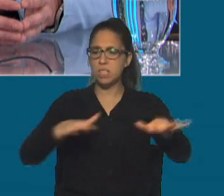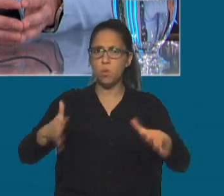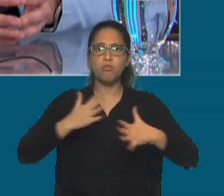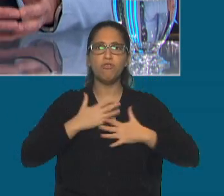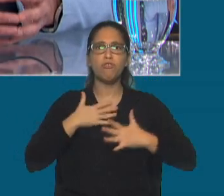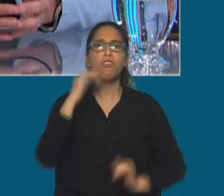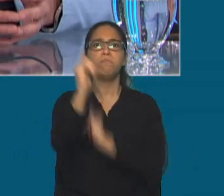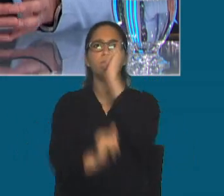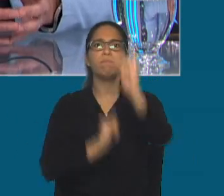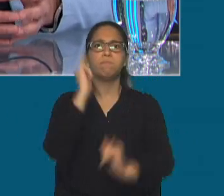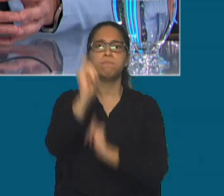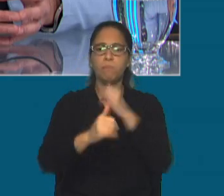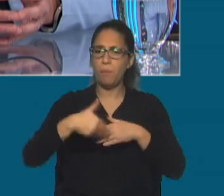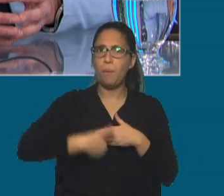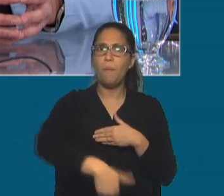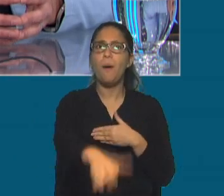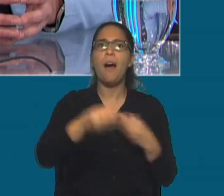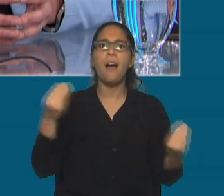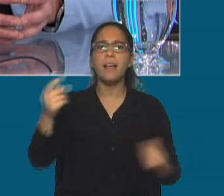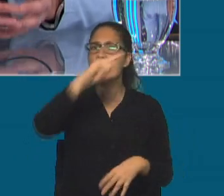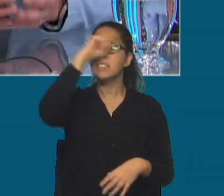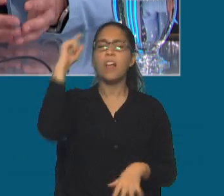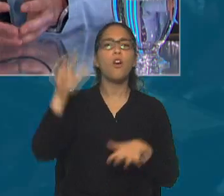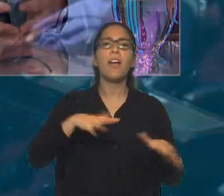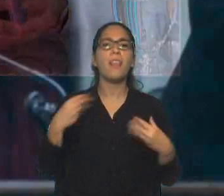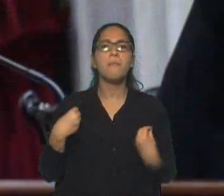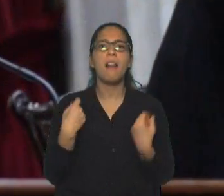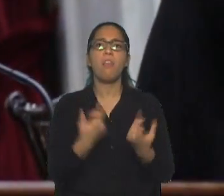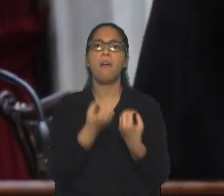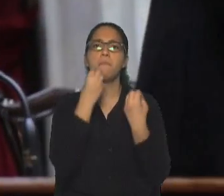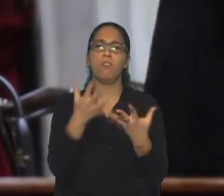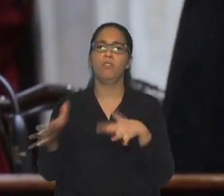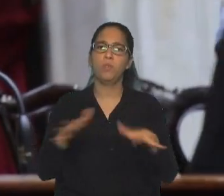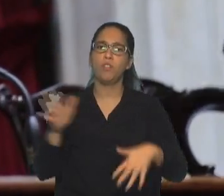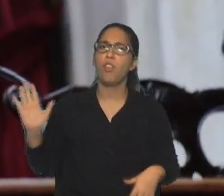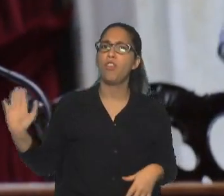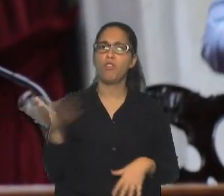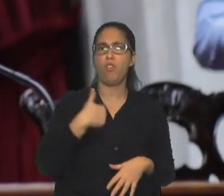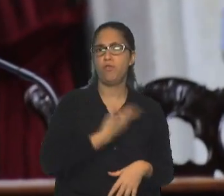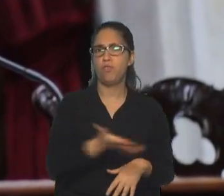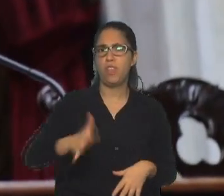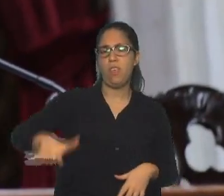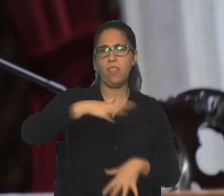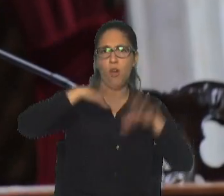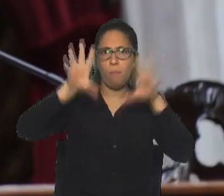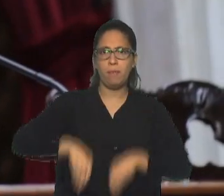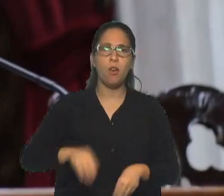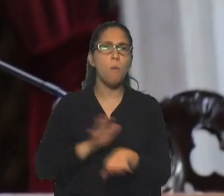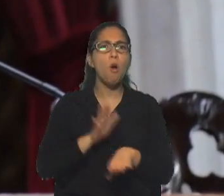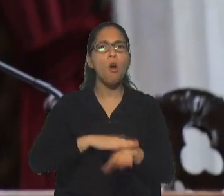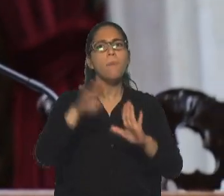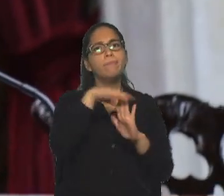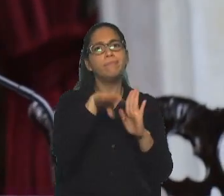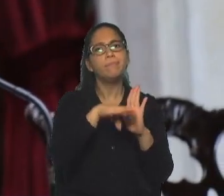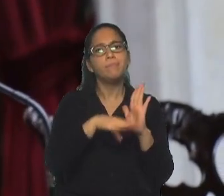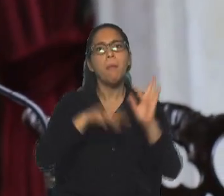situación y cuál es la hoja de ruta que debe seguir el estado para mejorar la situación de toda la sociedad una hoja de ruta necesaria para llevar